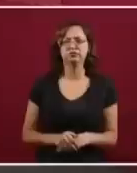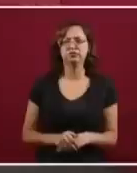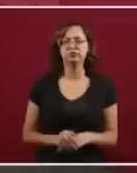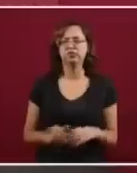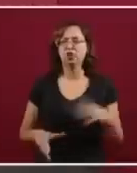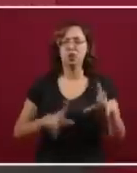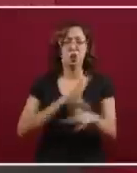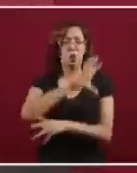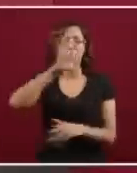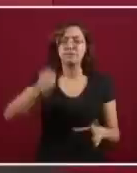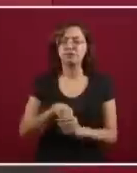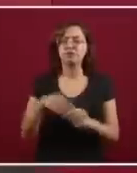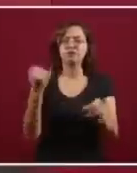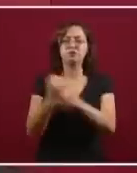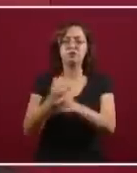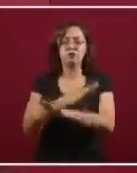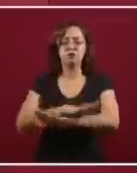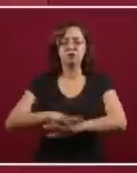todo